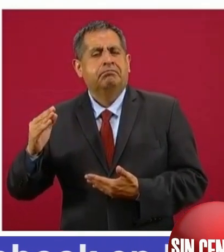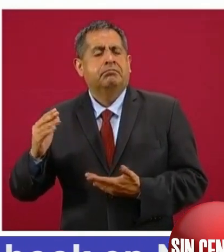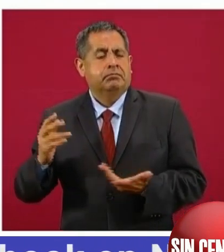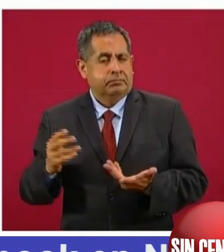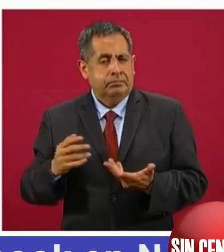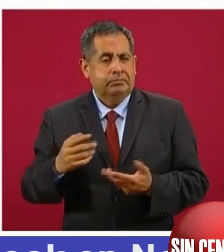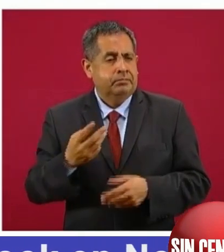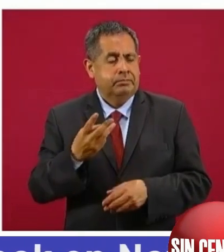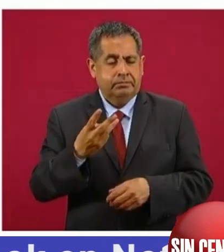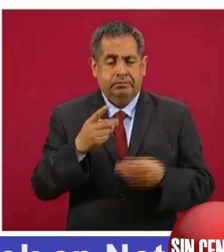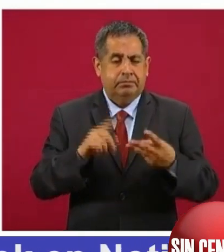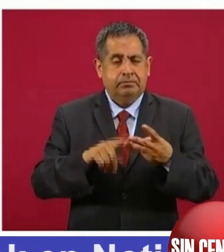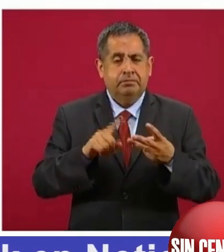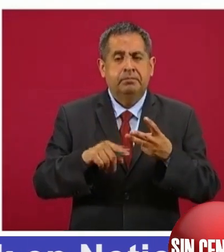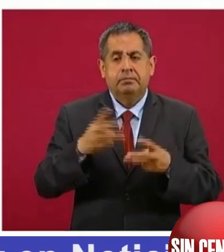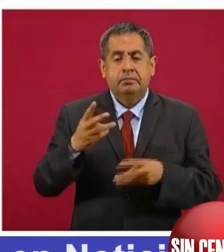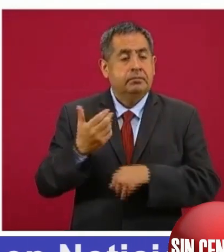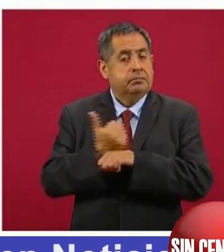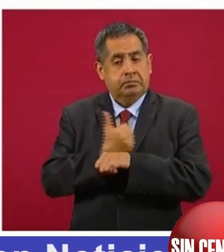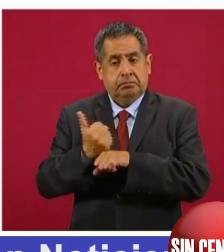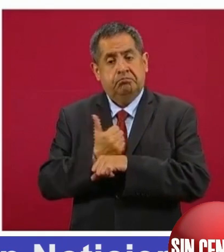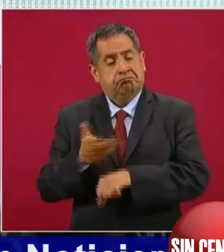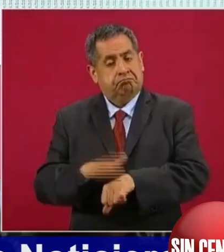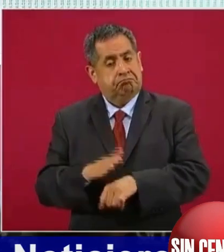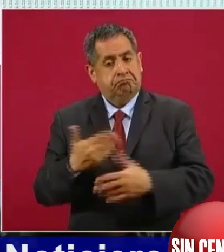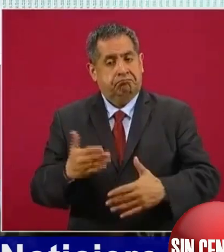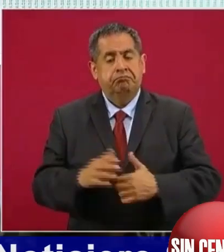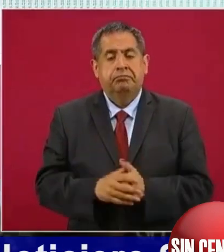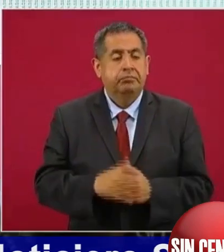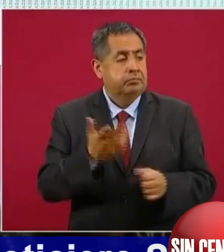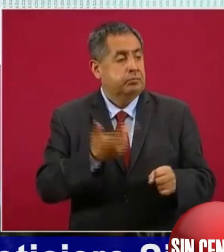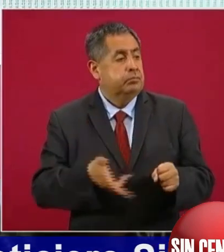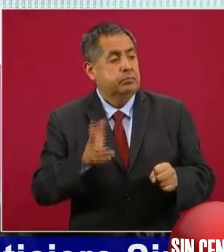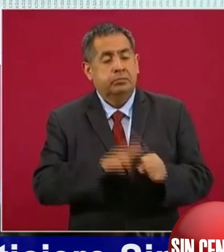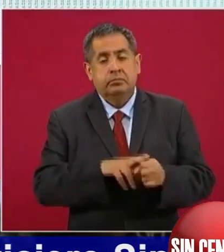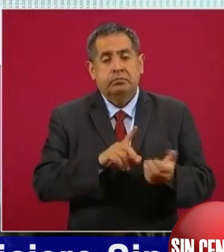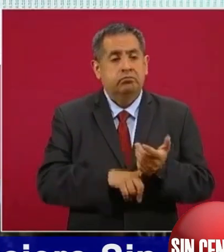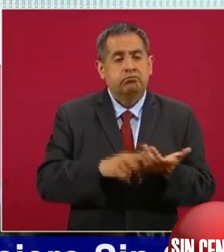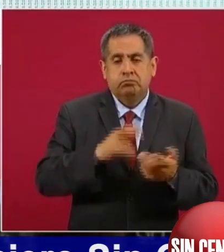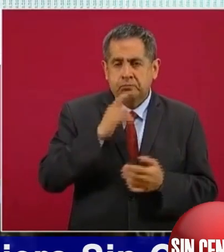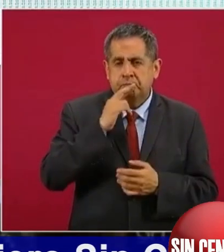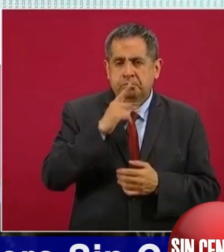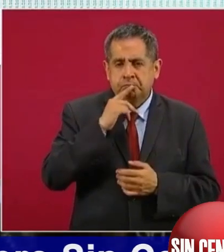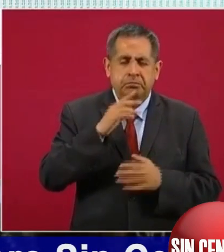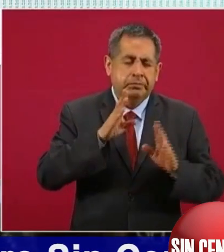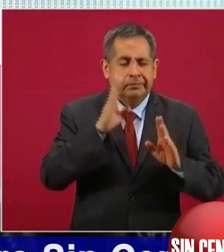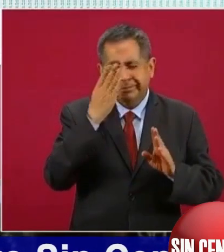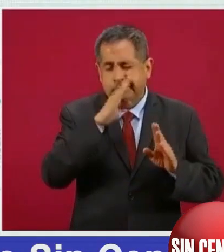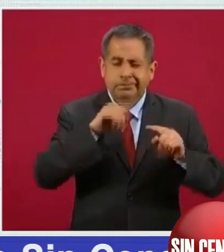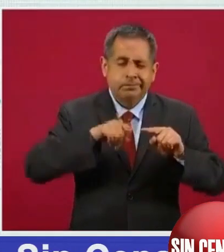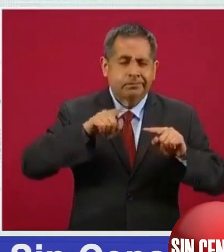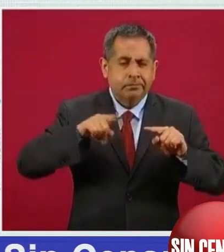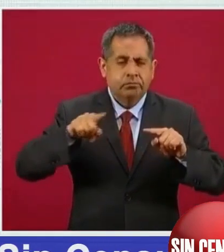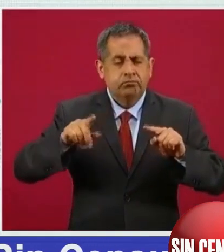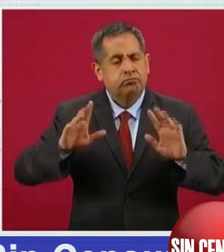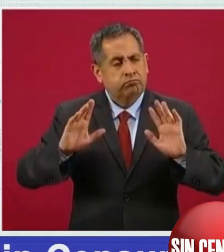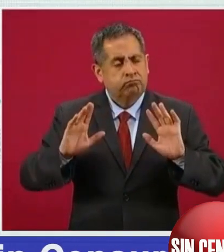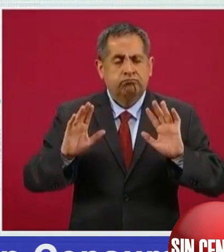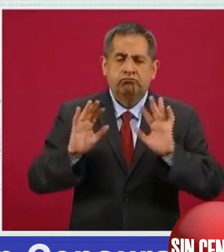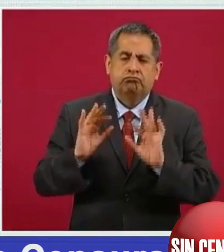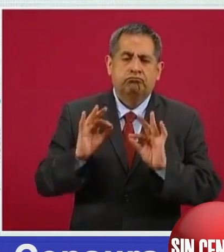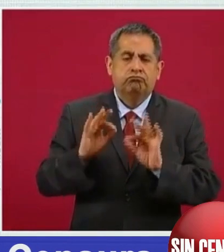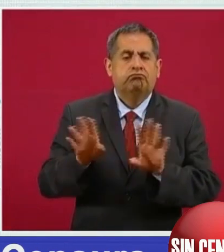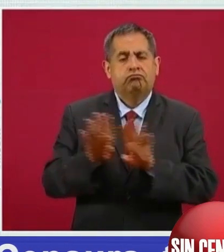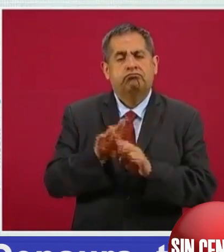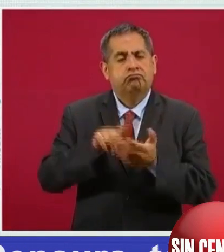el tercer ciclo que tiene semáforo amarillo. La siguiente. Y vemos que la hospitalización también con subidas y bajadas ha tenido una larga trayectoria